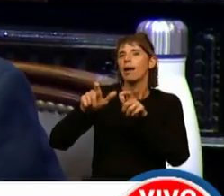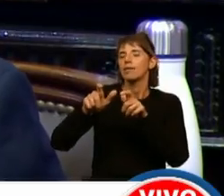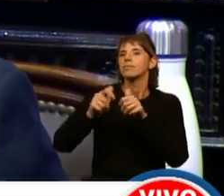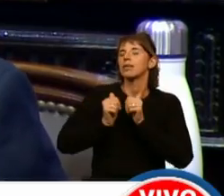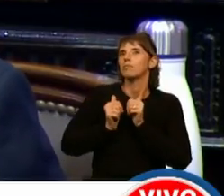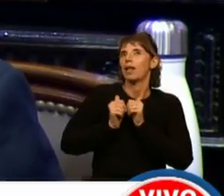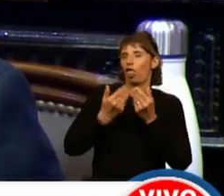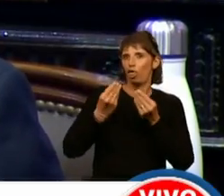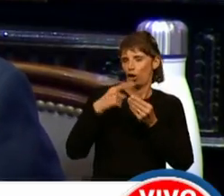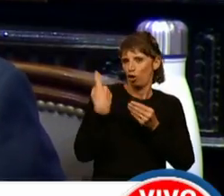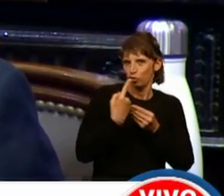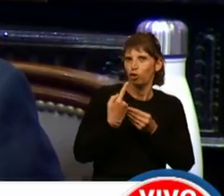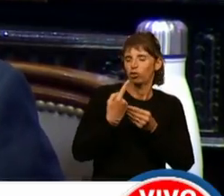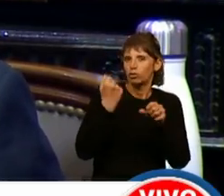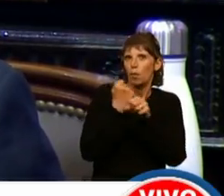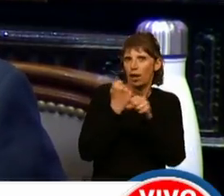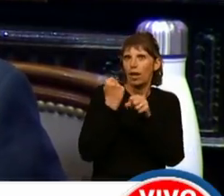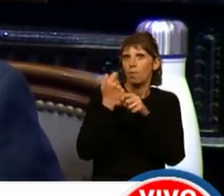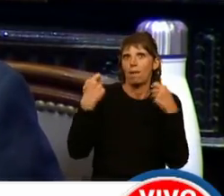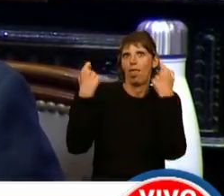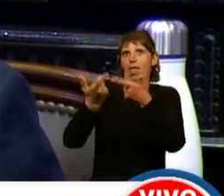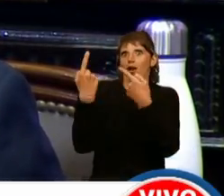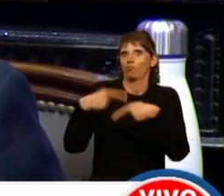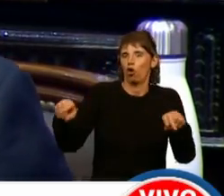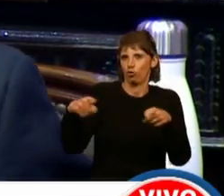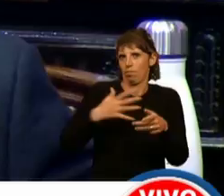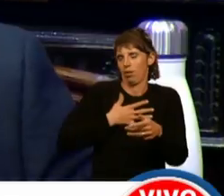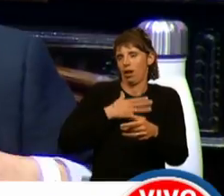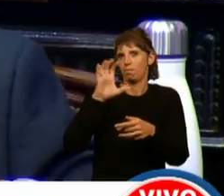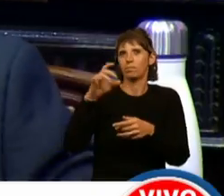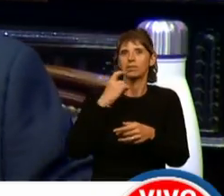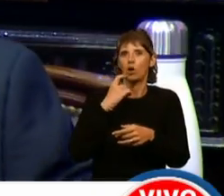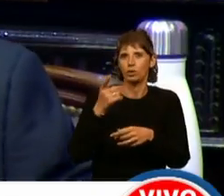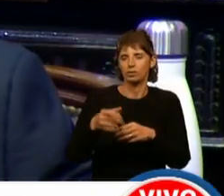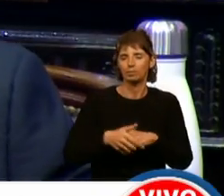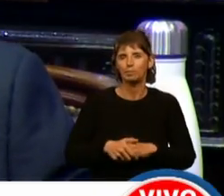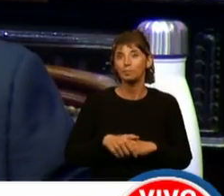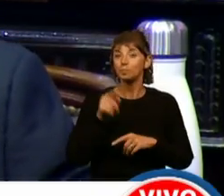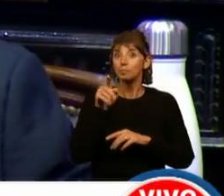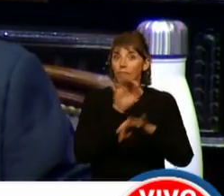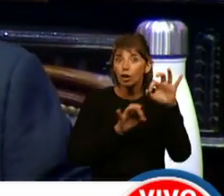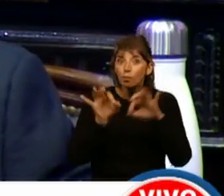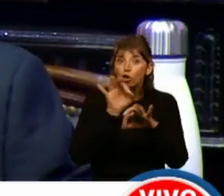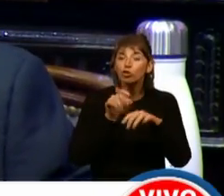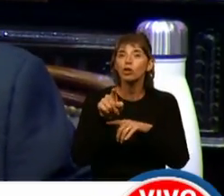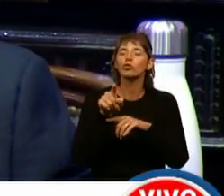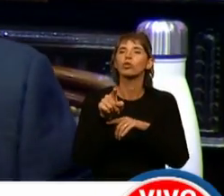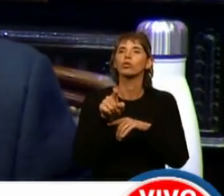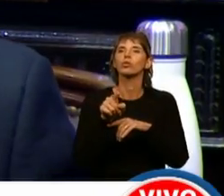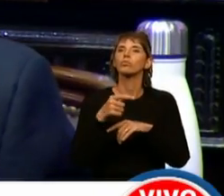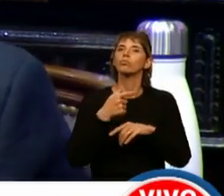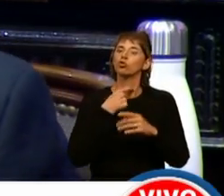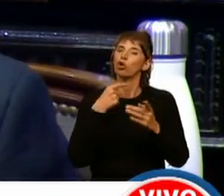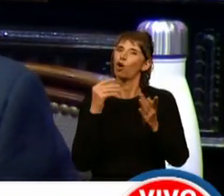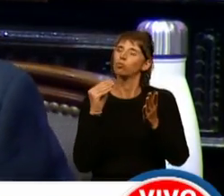beneficio del pueblo de las provincias en este caso mi provincia sanluis un proyecto donde planteé la necesidad